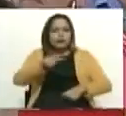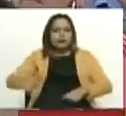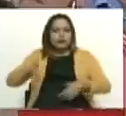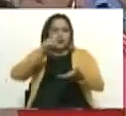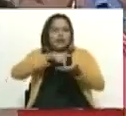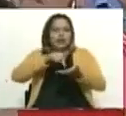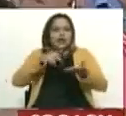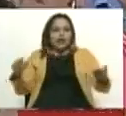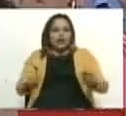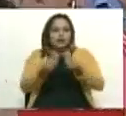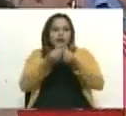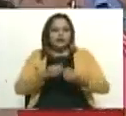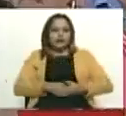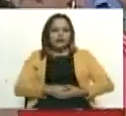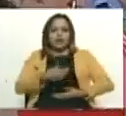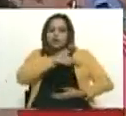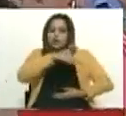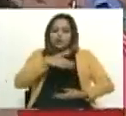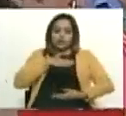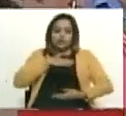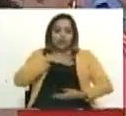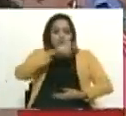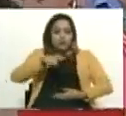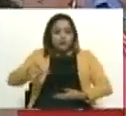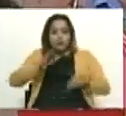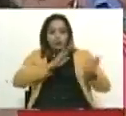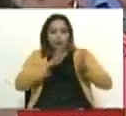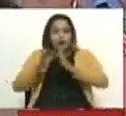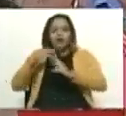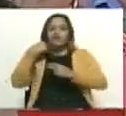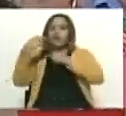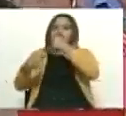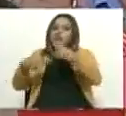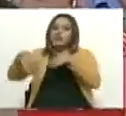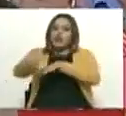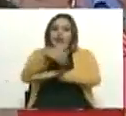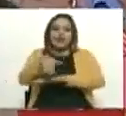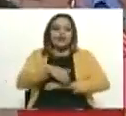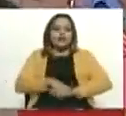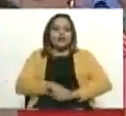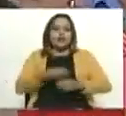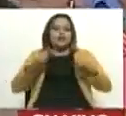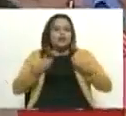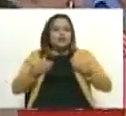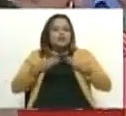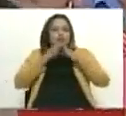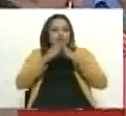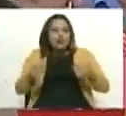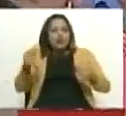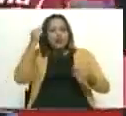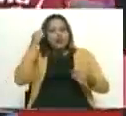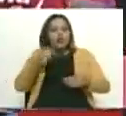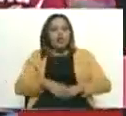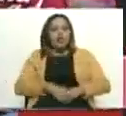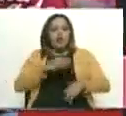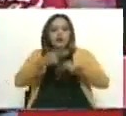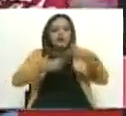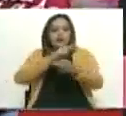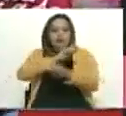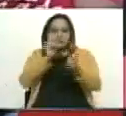y acompañarnos, a nosotros, al Poder Popular, a los voceros de la calle, que vivimos el día a día entre todo el proceso